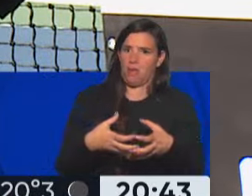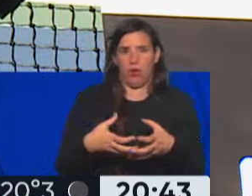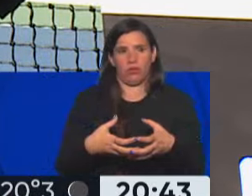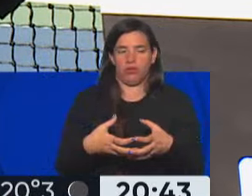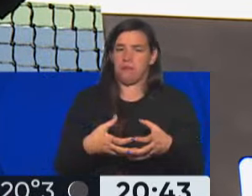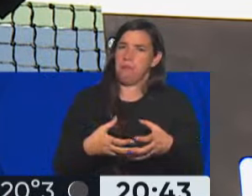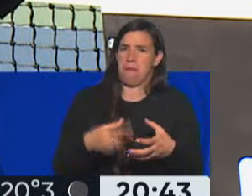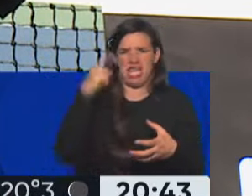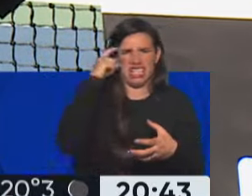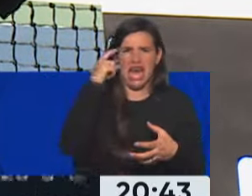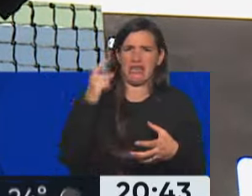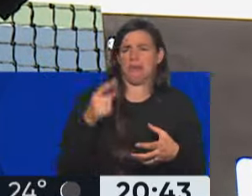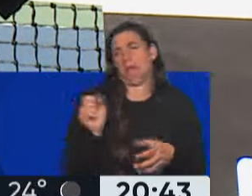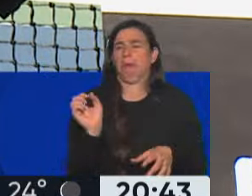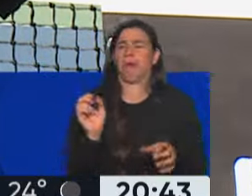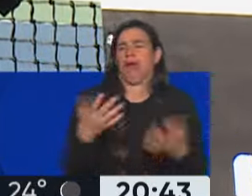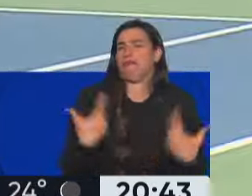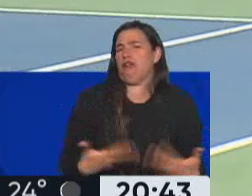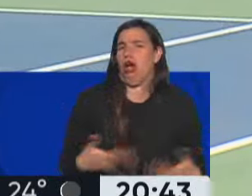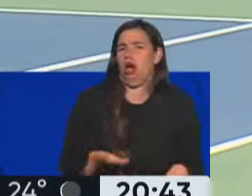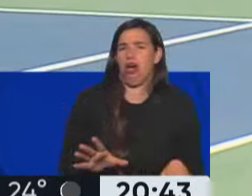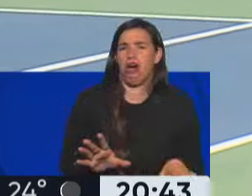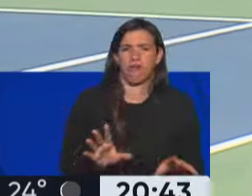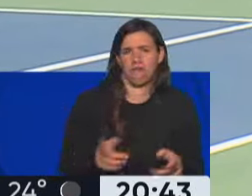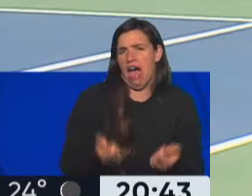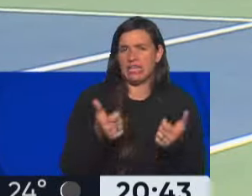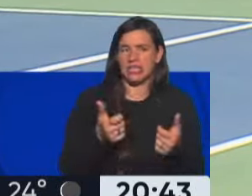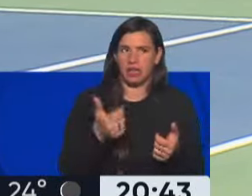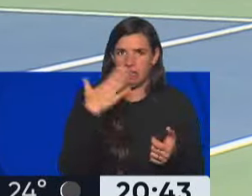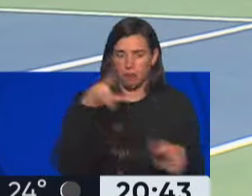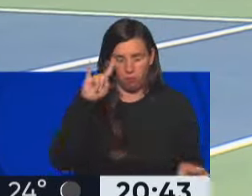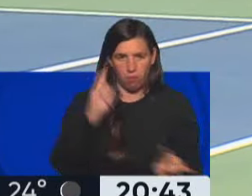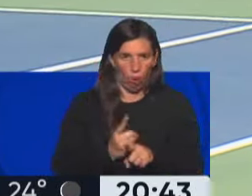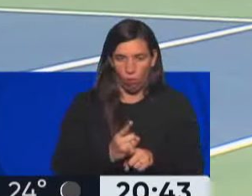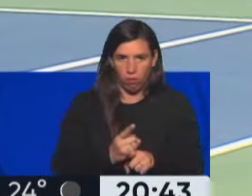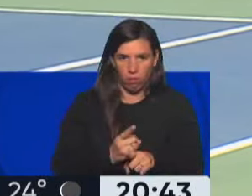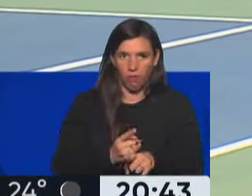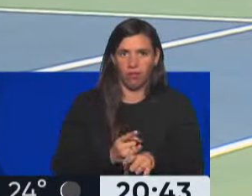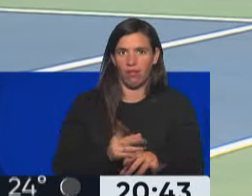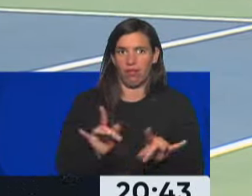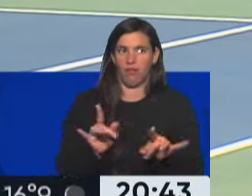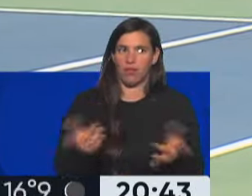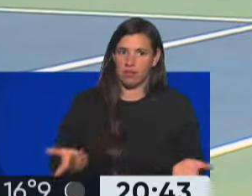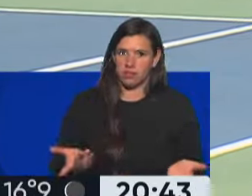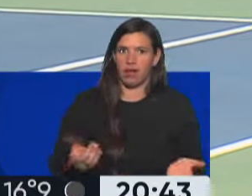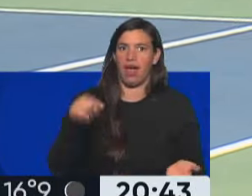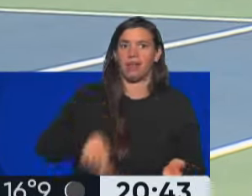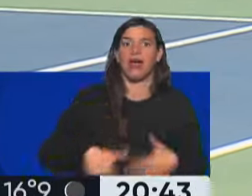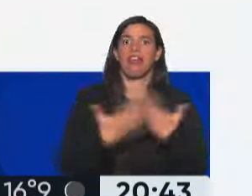sorprendiendo para bien o para mal. Adentro de la cancha es uno contra uno y ese mismo día uno se levantó mejor que el